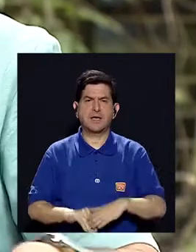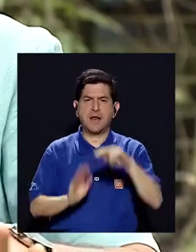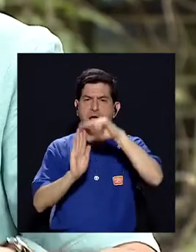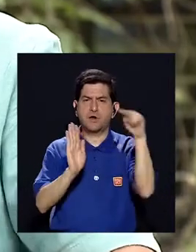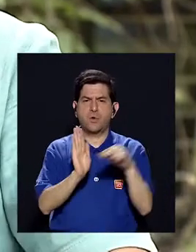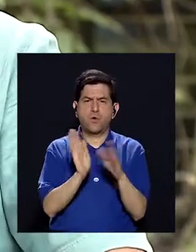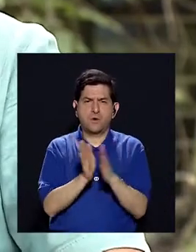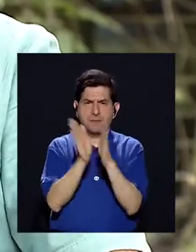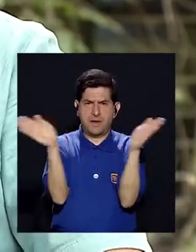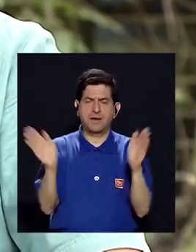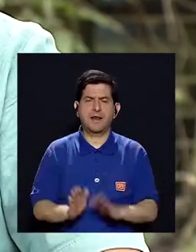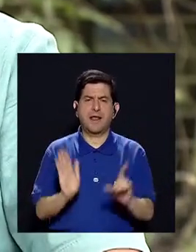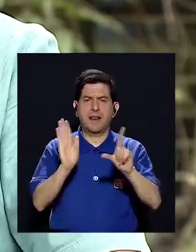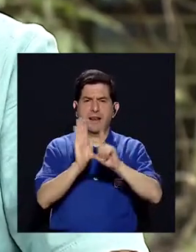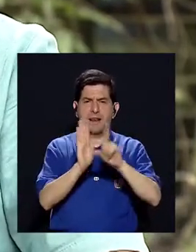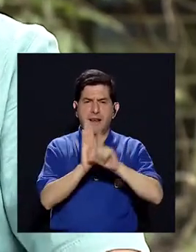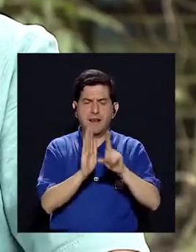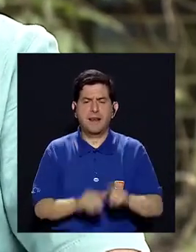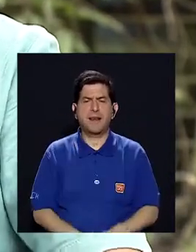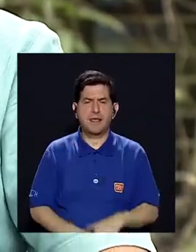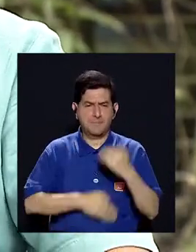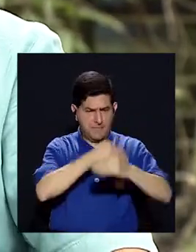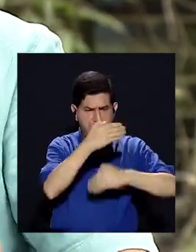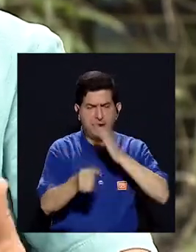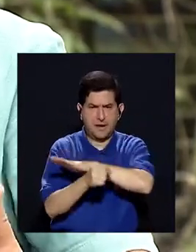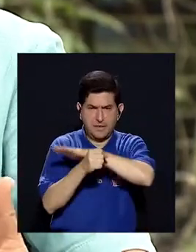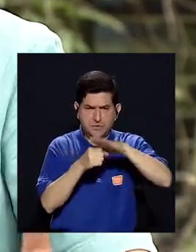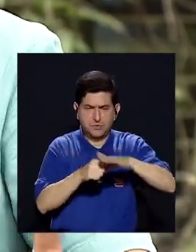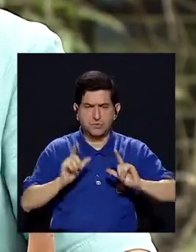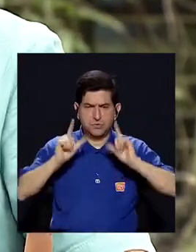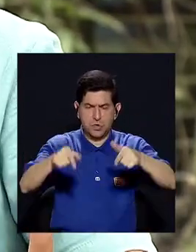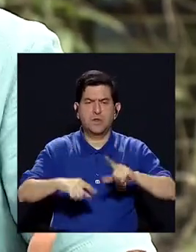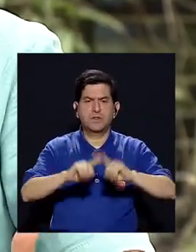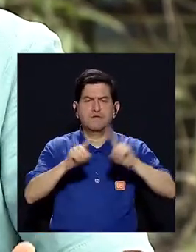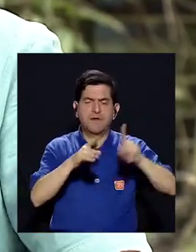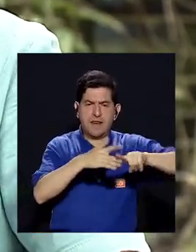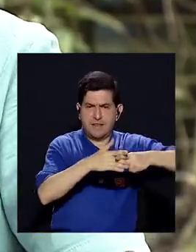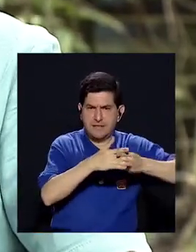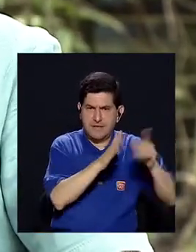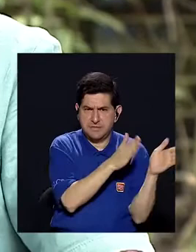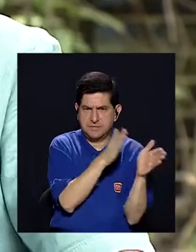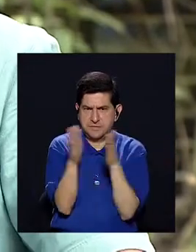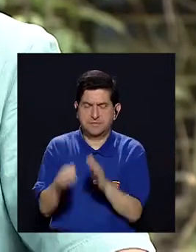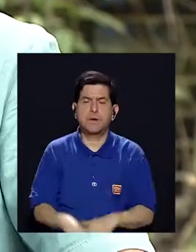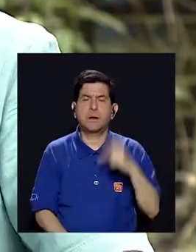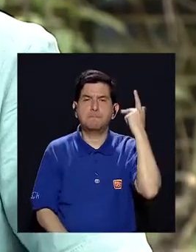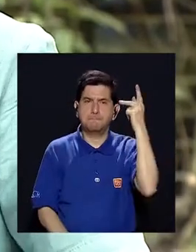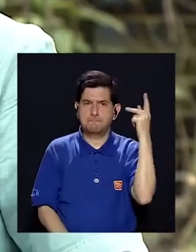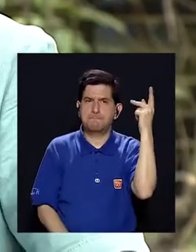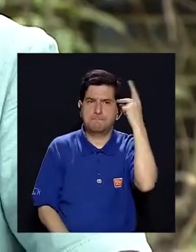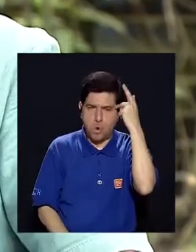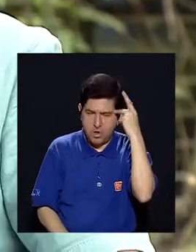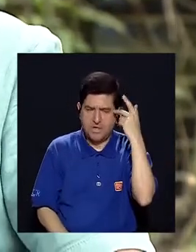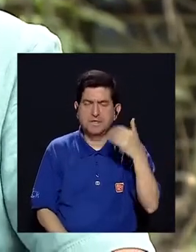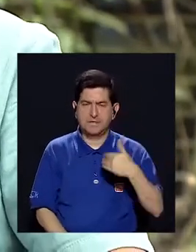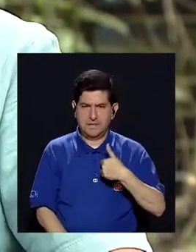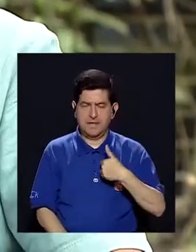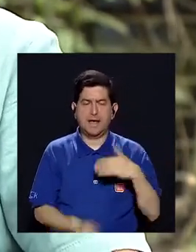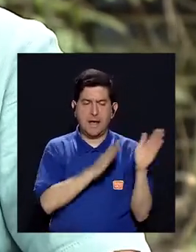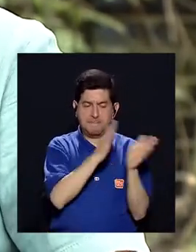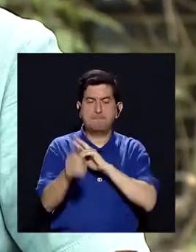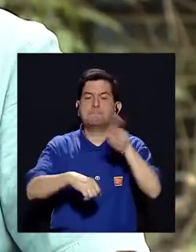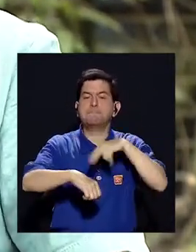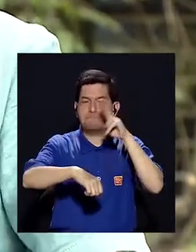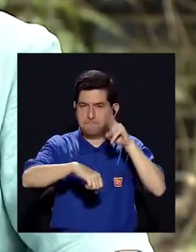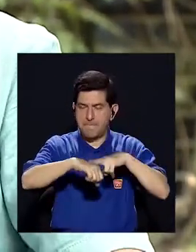marco general que nos da la Ley para la Gestión Integral de Residuos, se derivan una serie de instrumentos de planificación. Tenemos una política, un